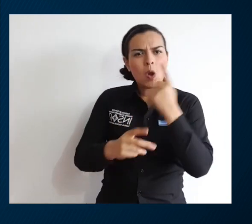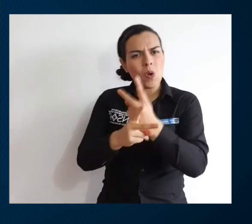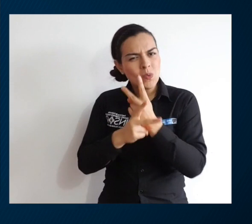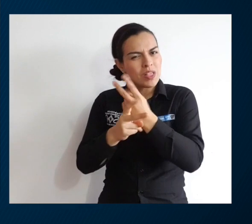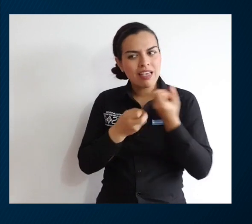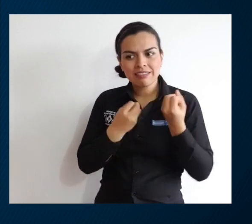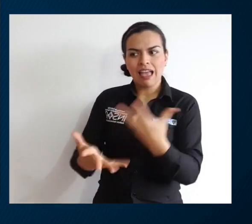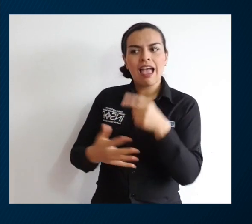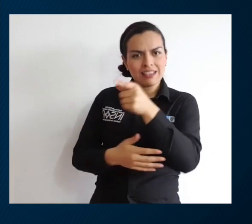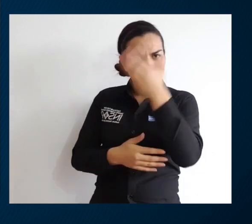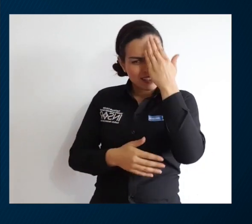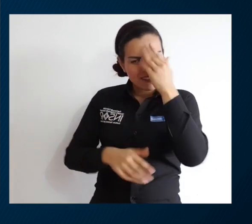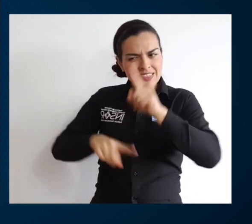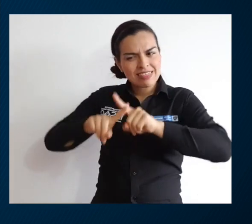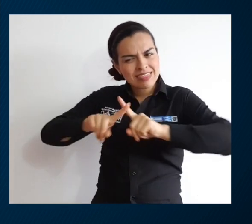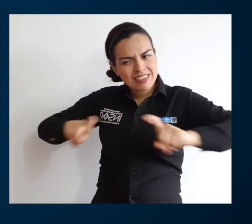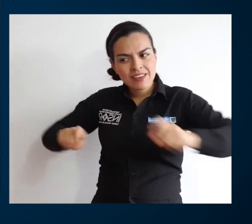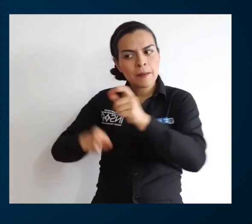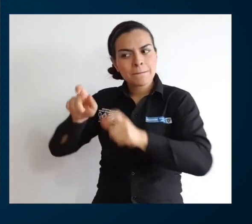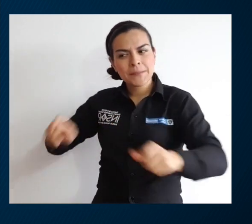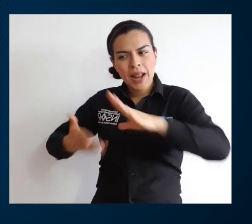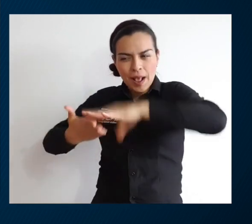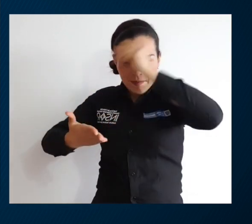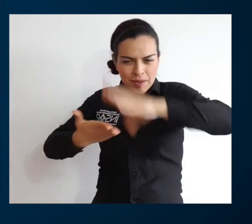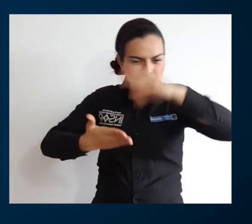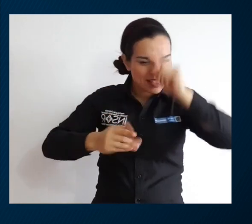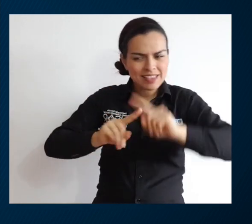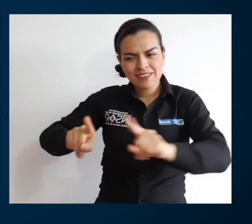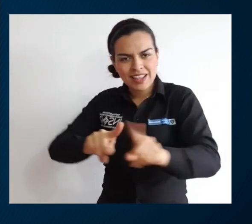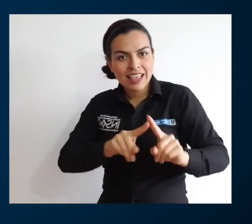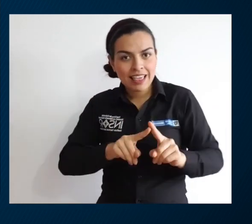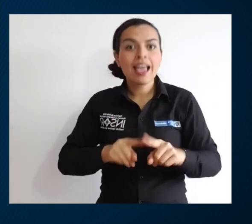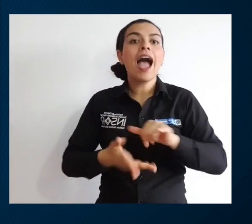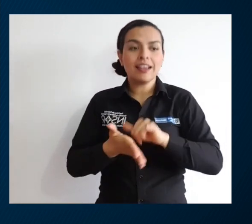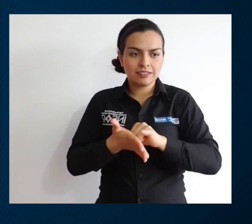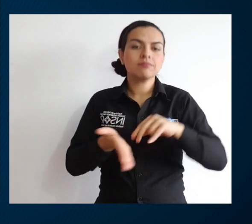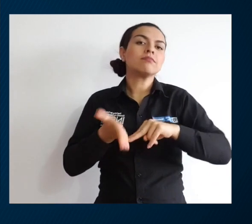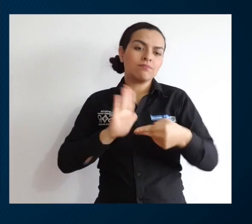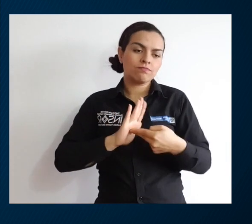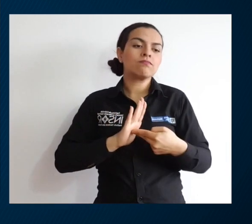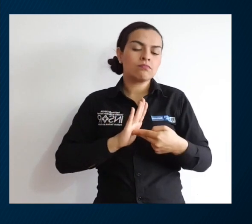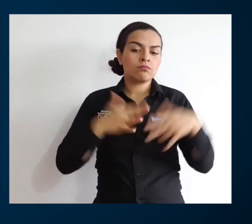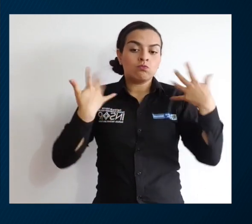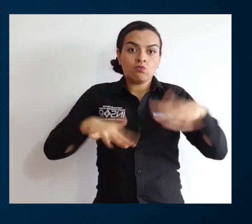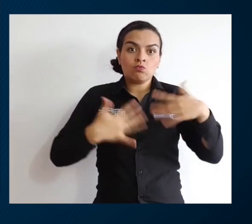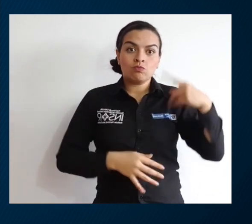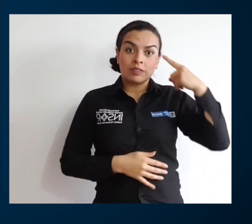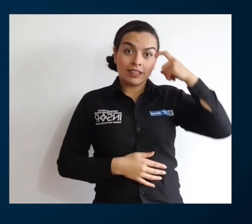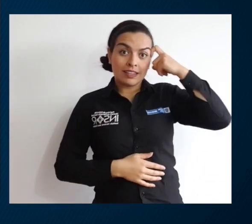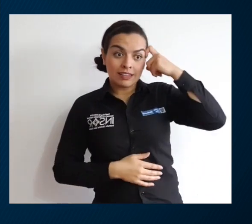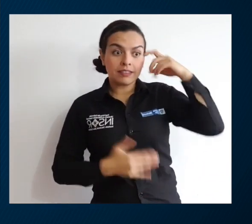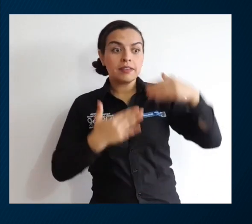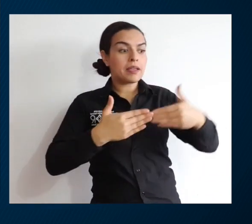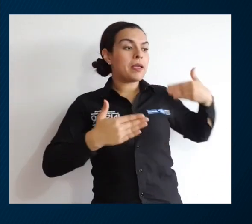muy específico, debe ser muy cuidadoso de reconocer la diversidad de formas de comunicación que tenemos en la comunidad de aprendizaje.